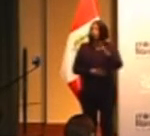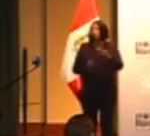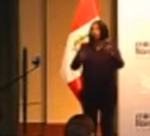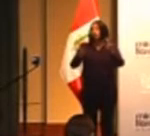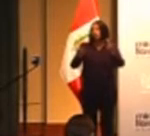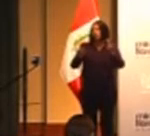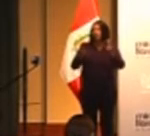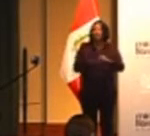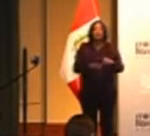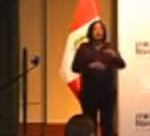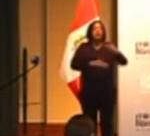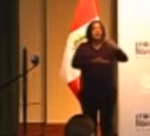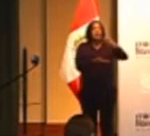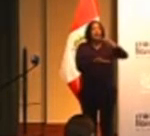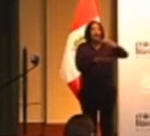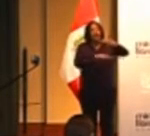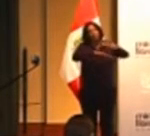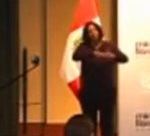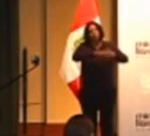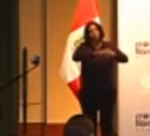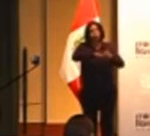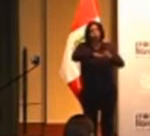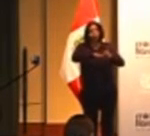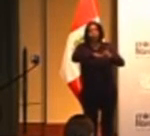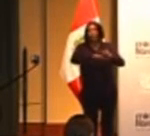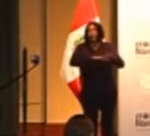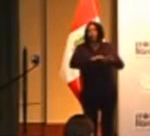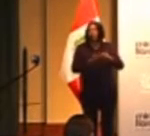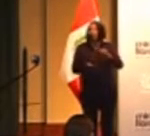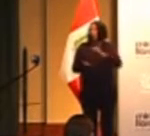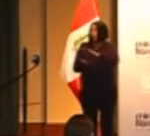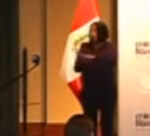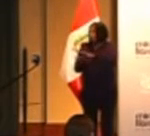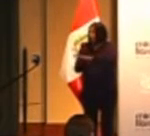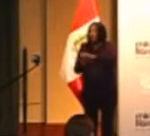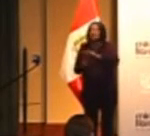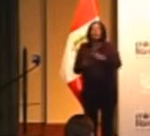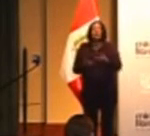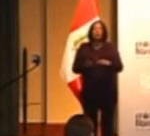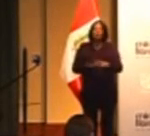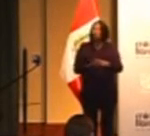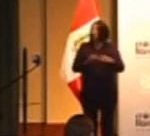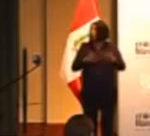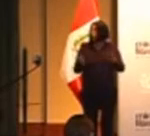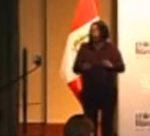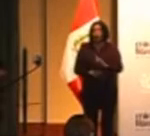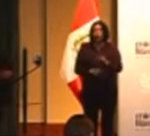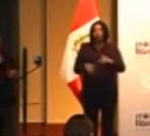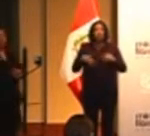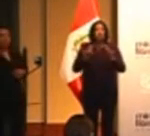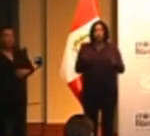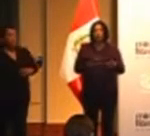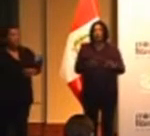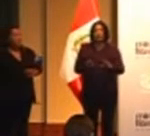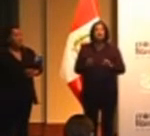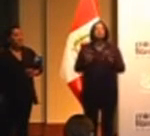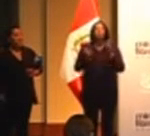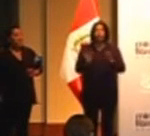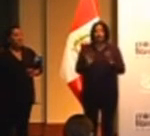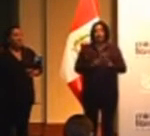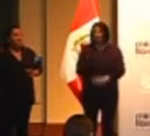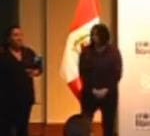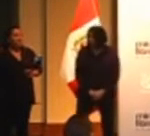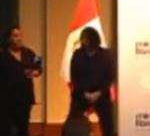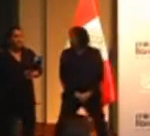autos mal estacionados, limpieza pública, alguna situación que no se pudiese haber hecho correctamente,